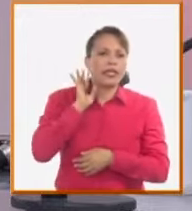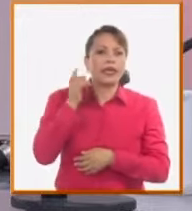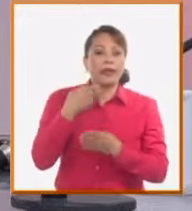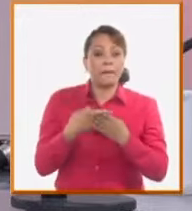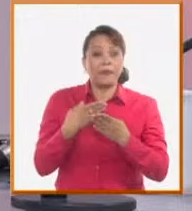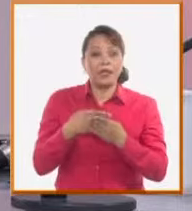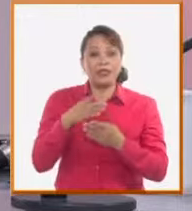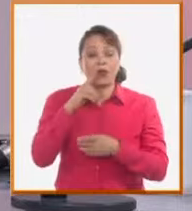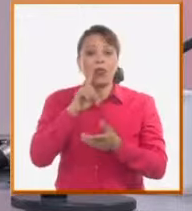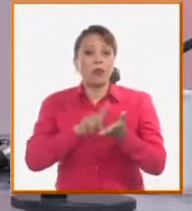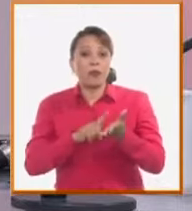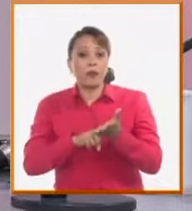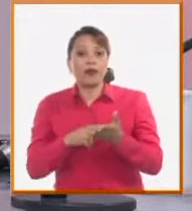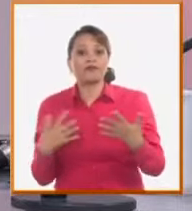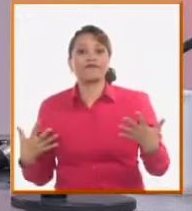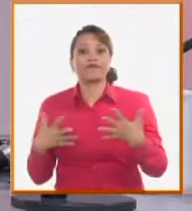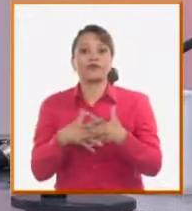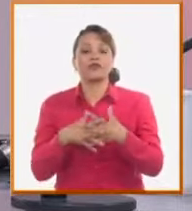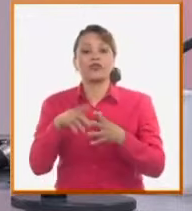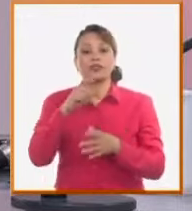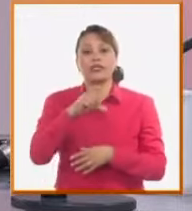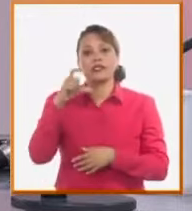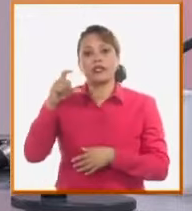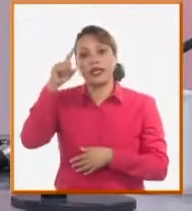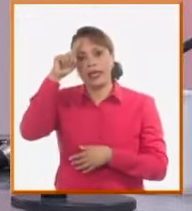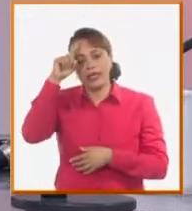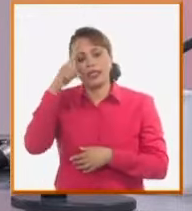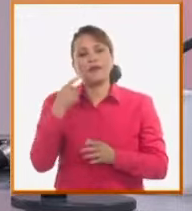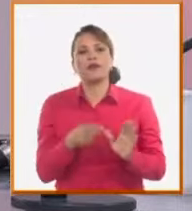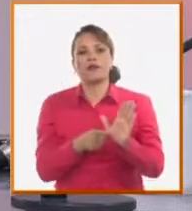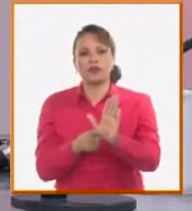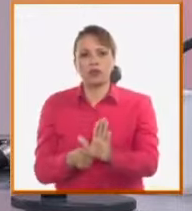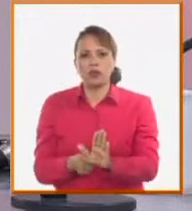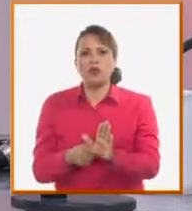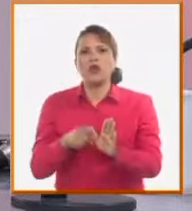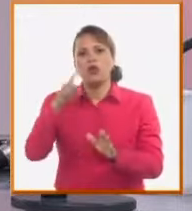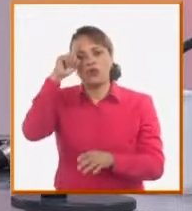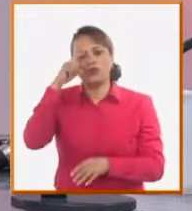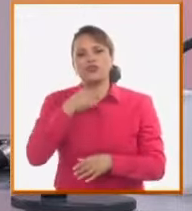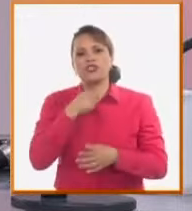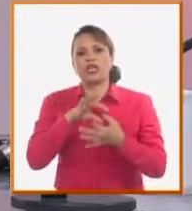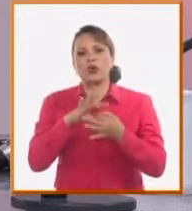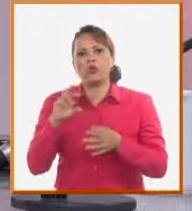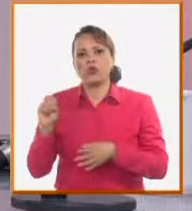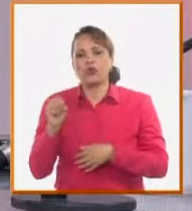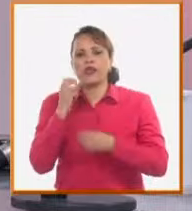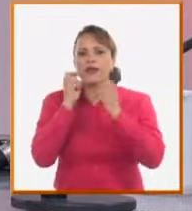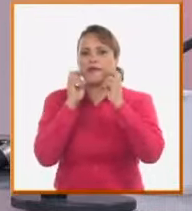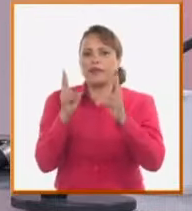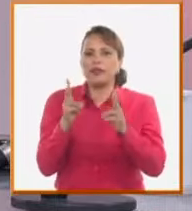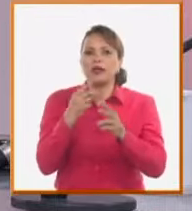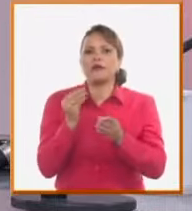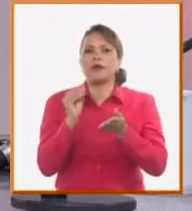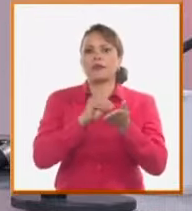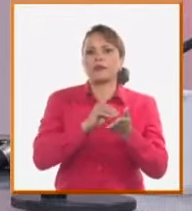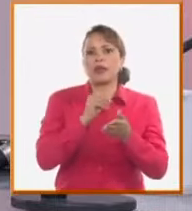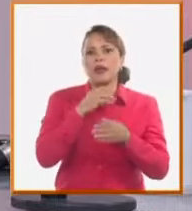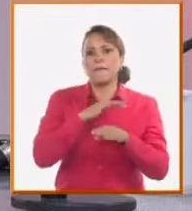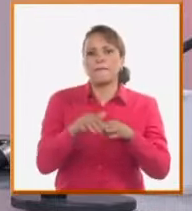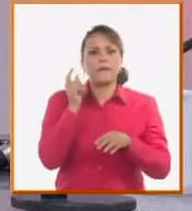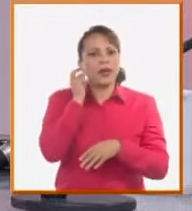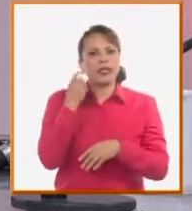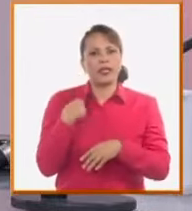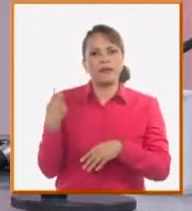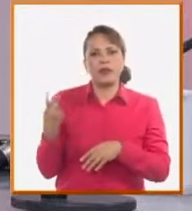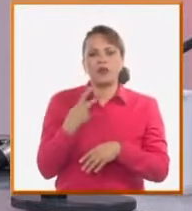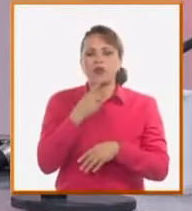mi padre, asociado a una CCS, me mostró una póliza de seguro de vida que había adquirido en el 2010, poniendo a mi hermana y a mí como beneficiarios en